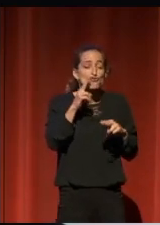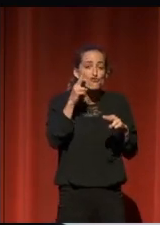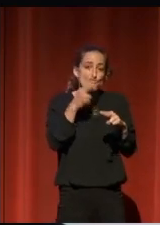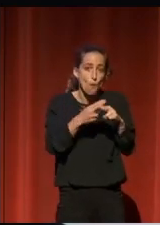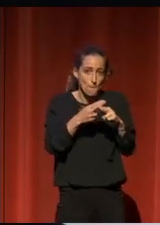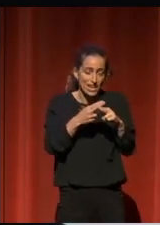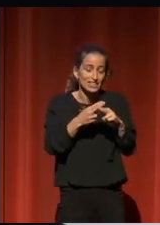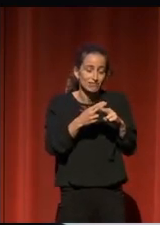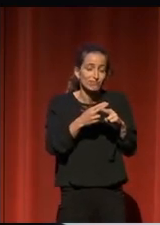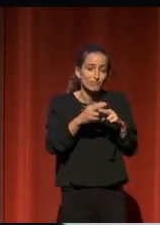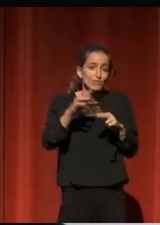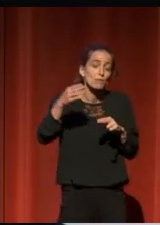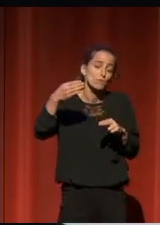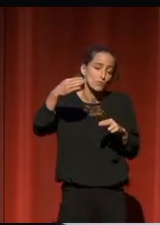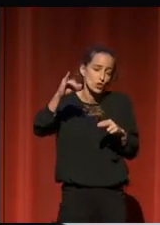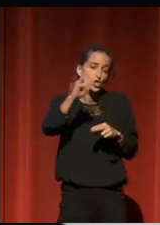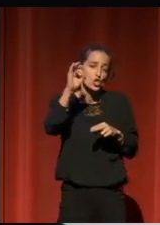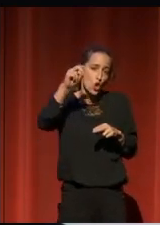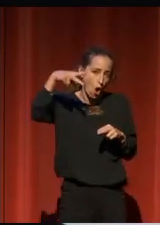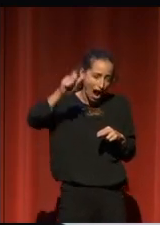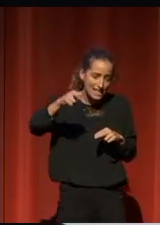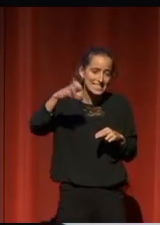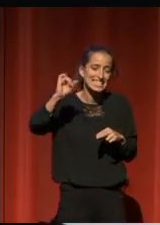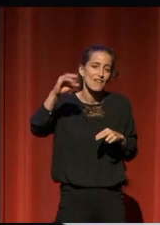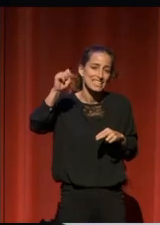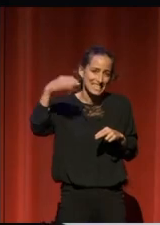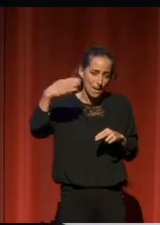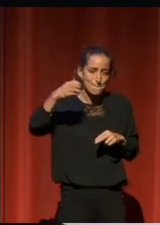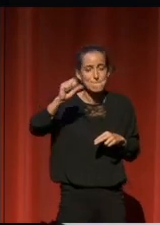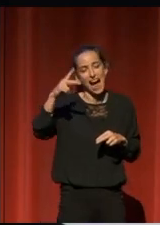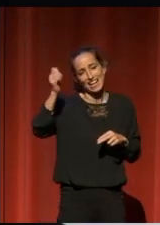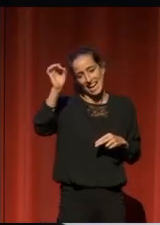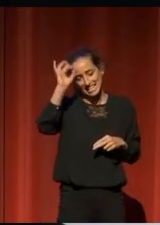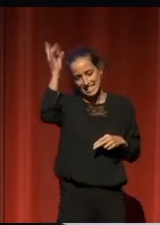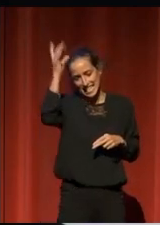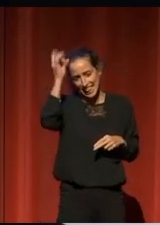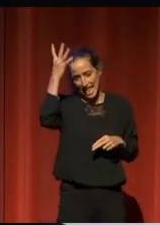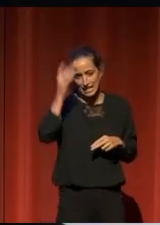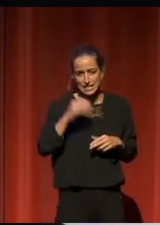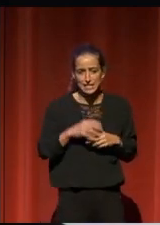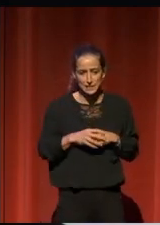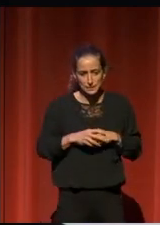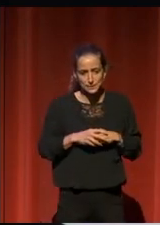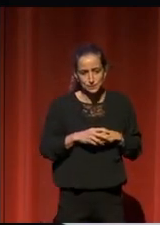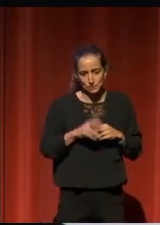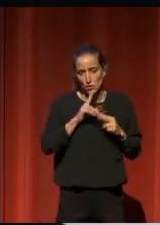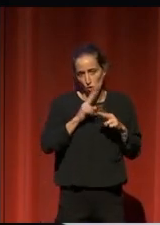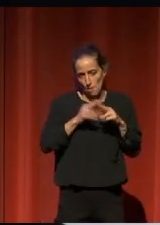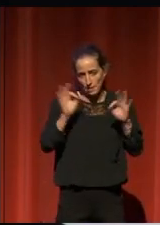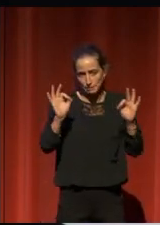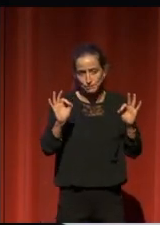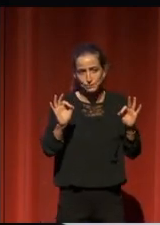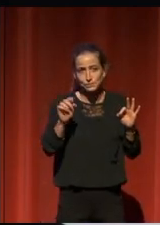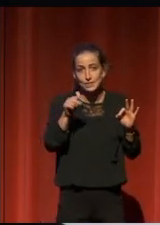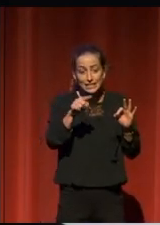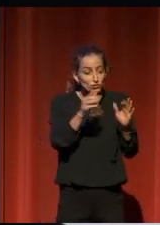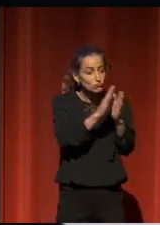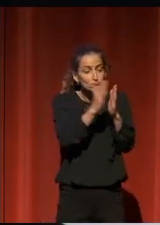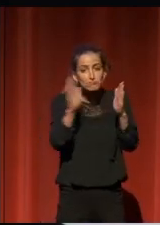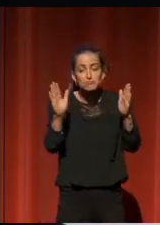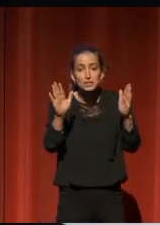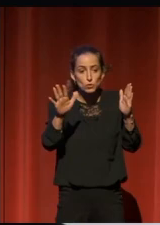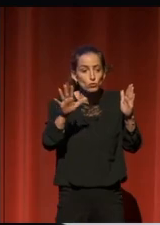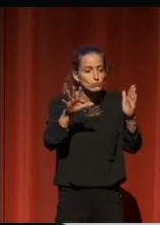ideas y los libros. Es verdad que la relación de sus libros a la que hemos